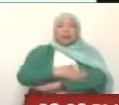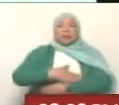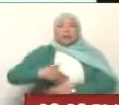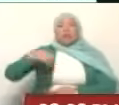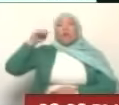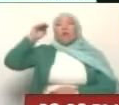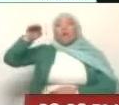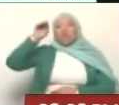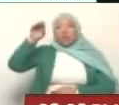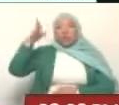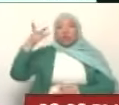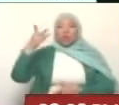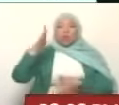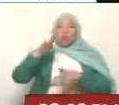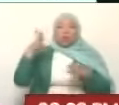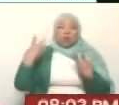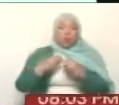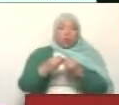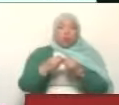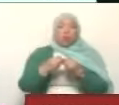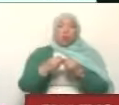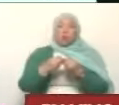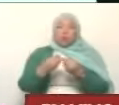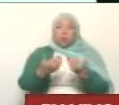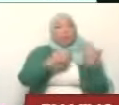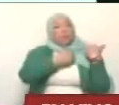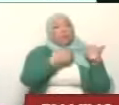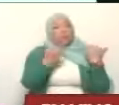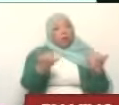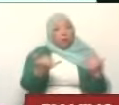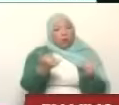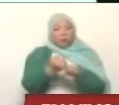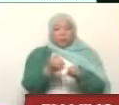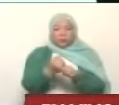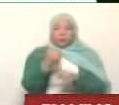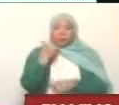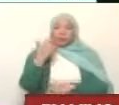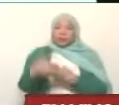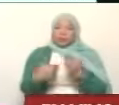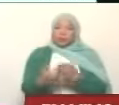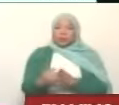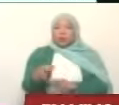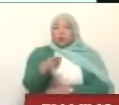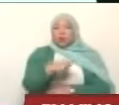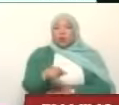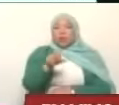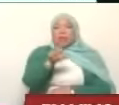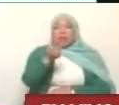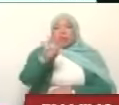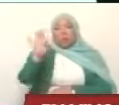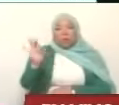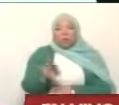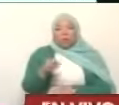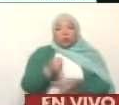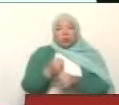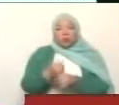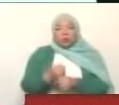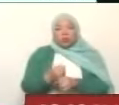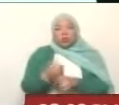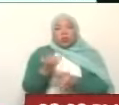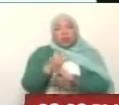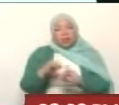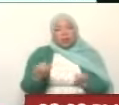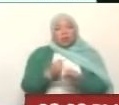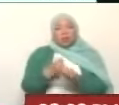país, pero que todavía no nos acompañan. Ese es el reto que tenemos. Ir a la búsqueda de este 34% de niní